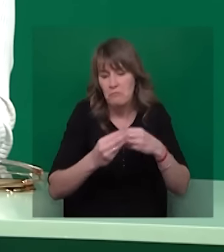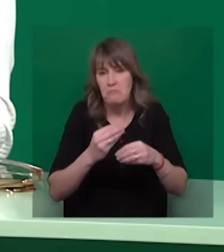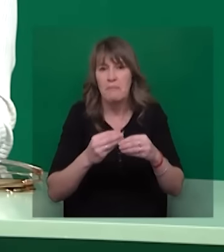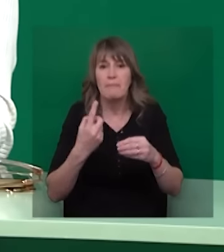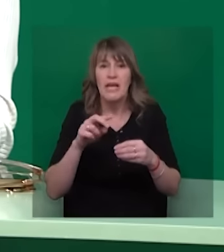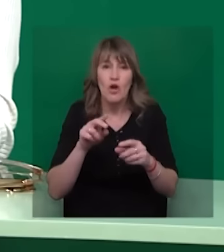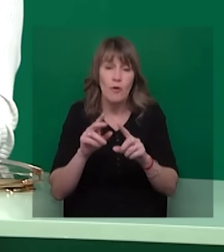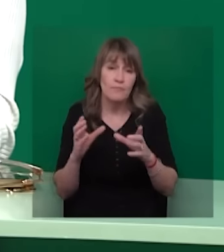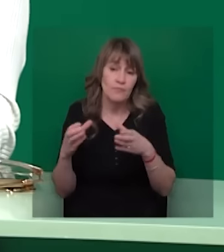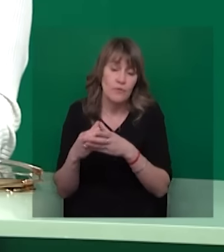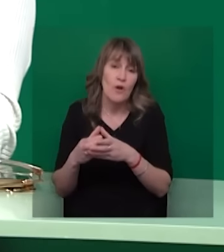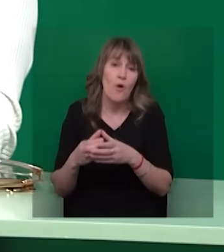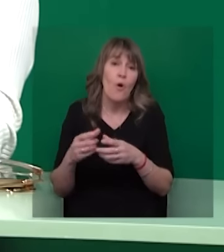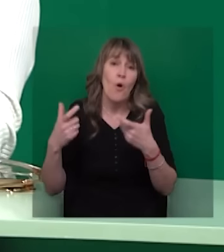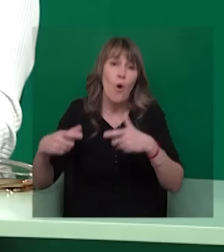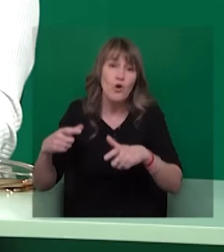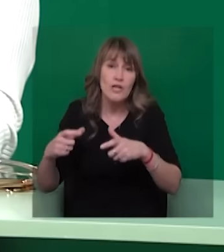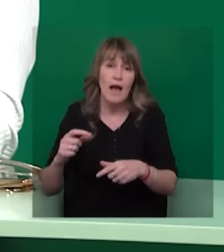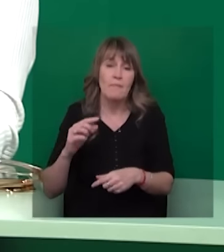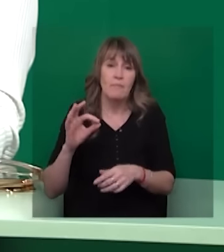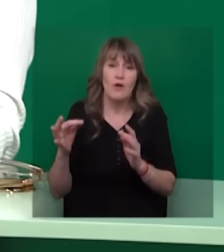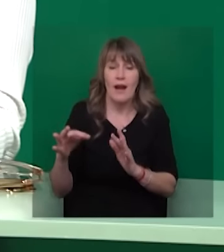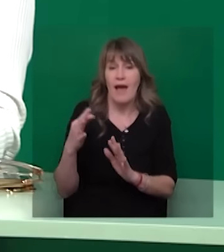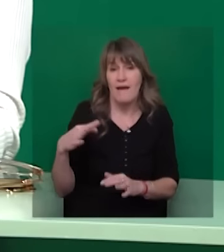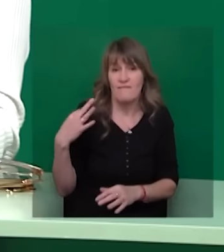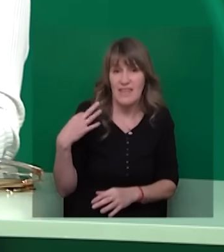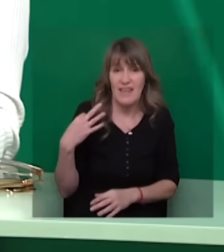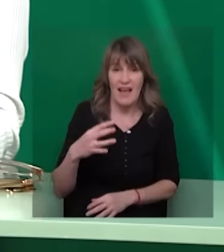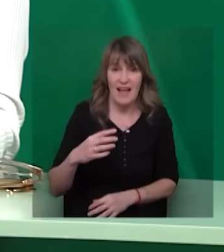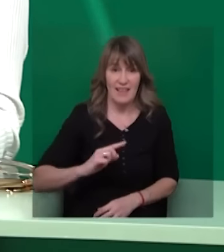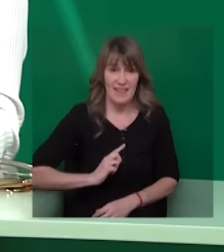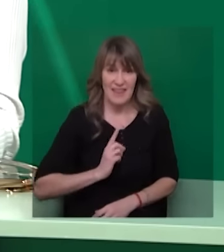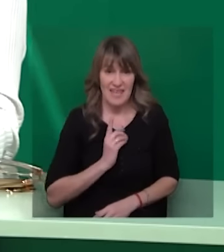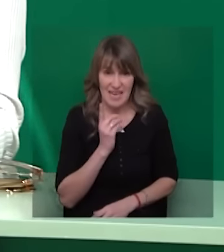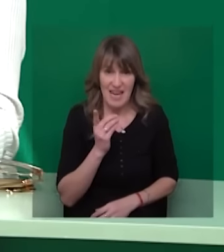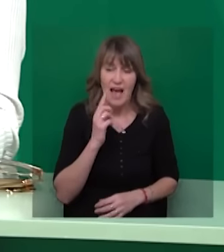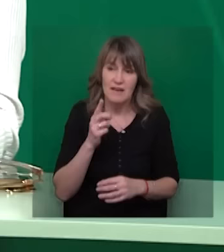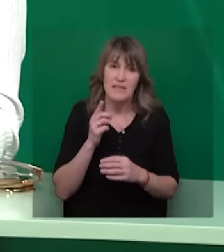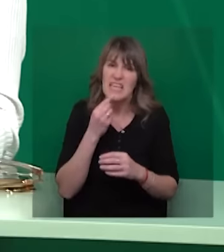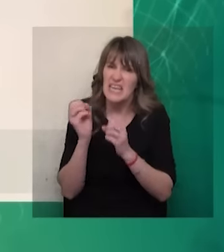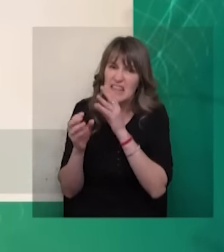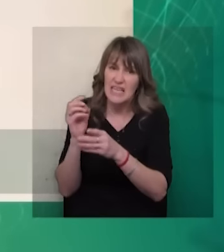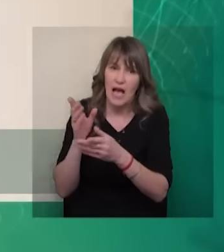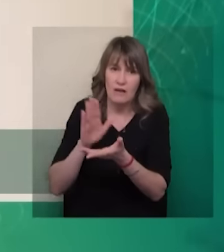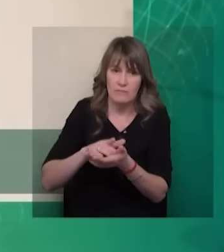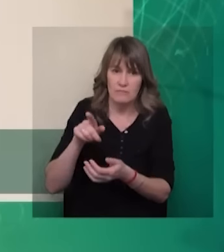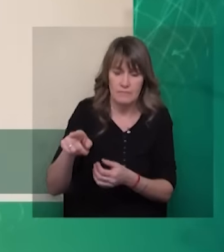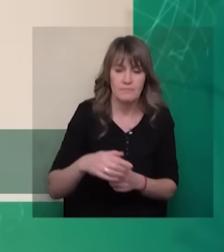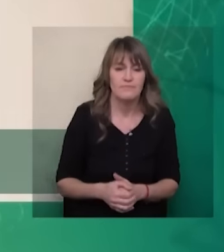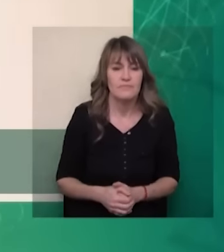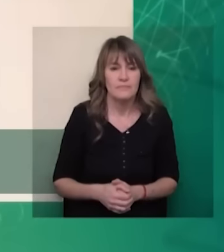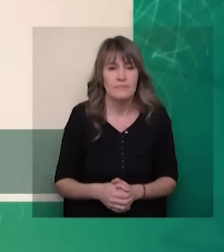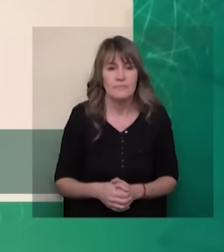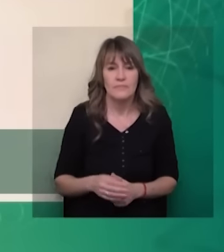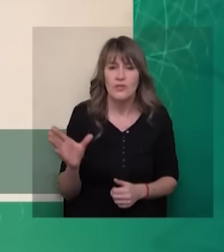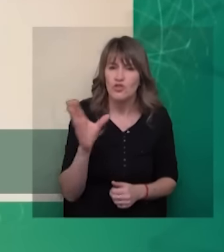solidaria ollas por vida digna fue crítica con la participación de esta organización no gubernamental se nos escaba en todos